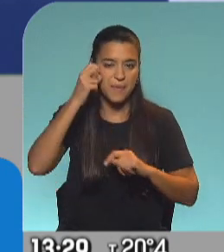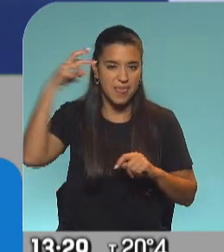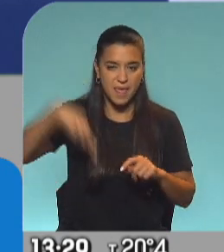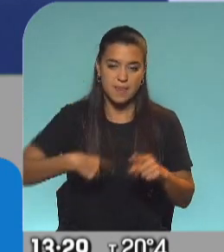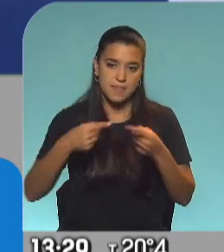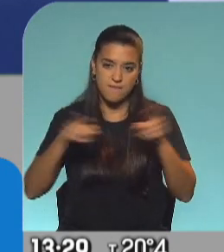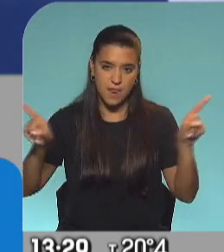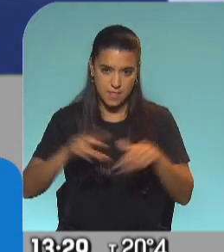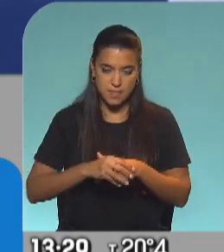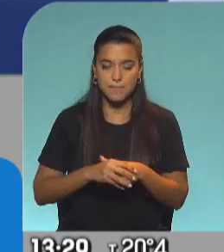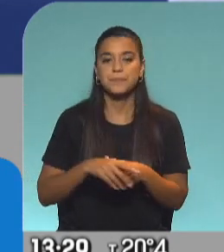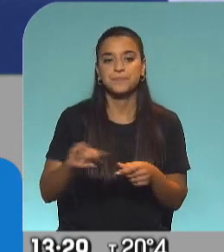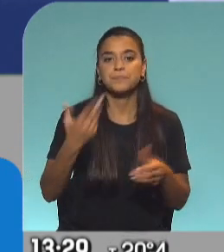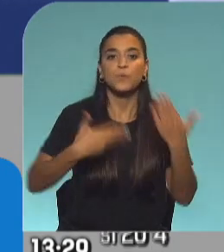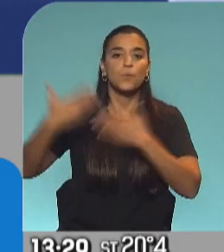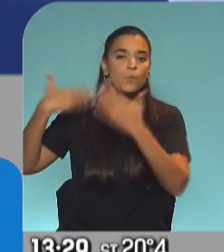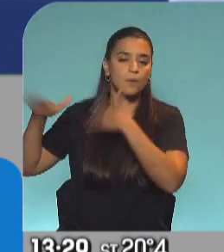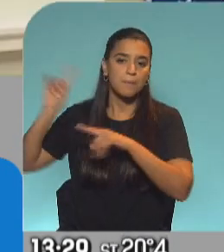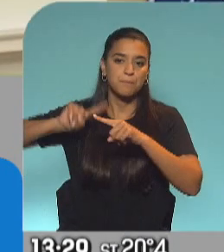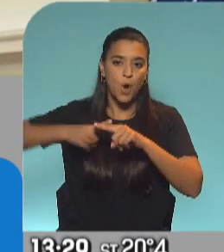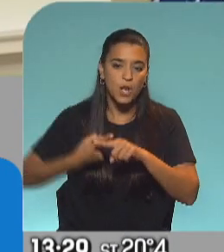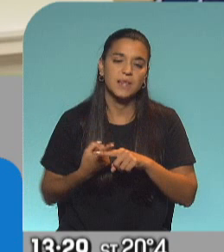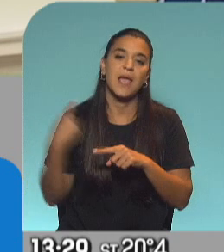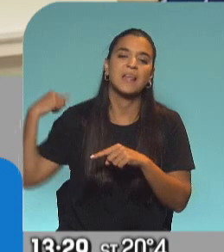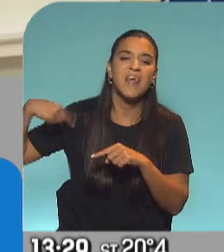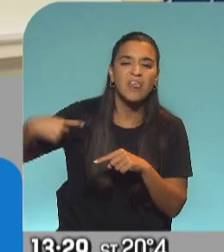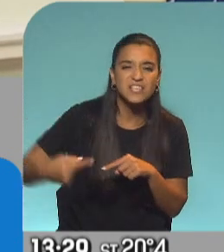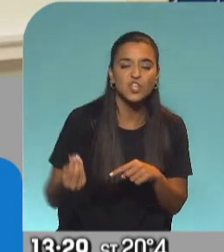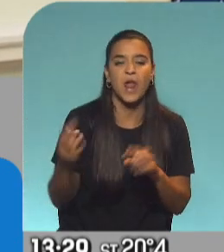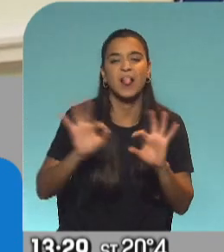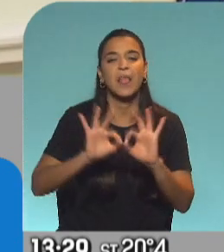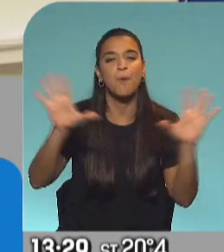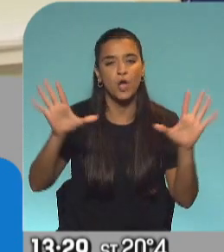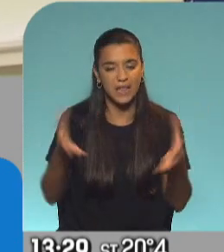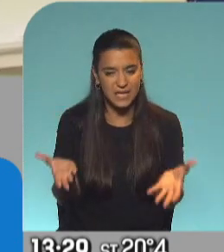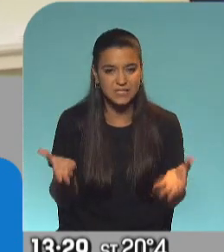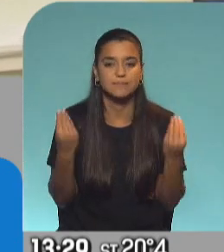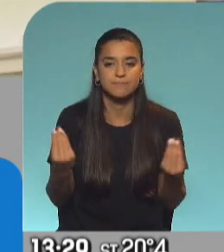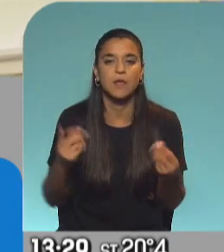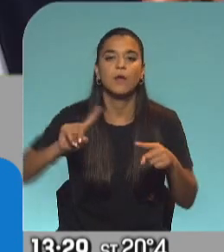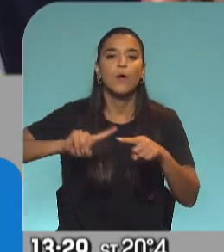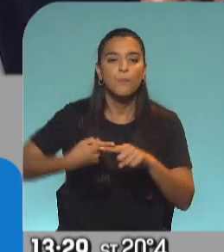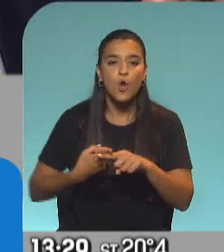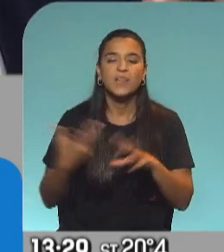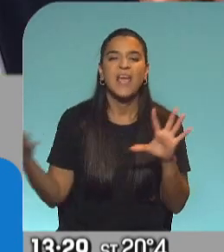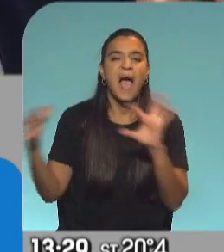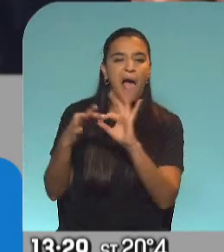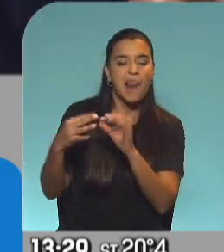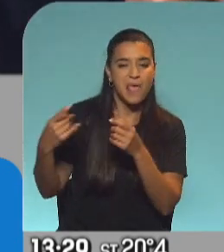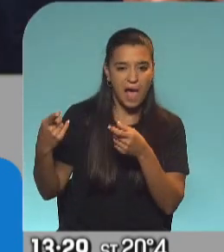instrumental y agresiva, y volver a lo que es la política más tradicional de los demócratas, de hacer una política de